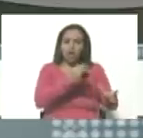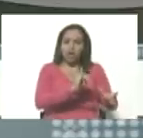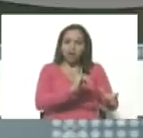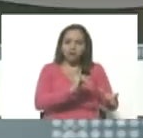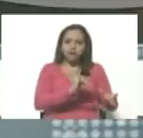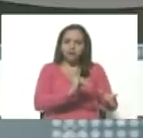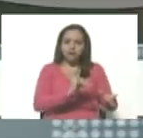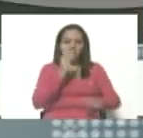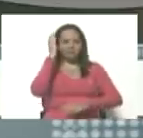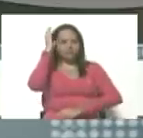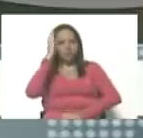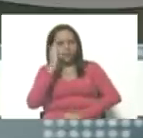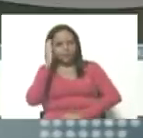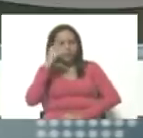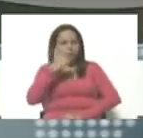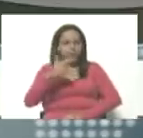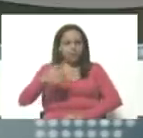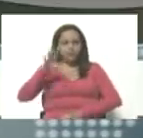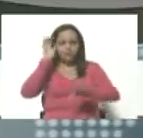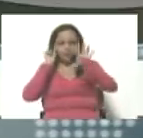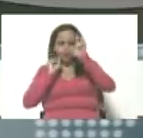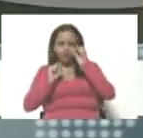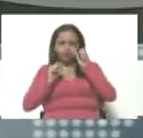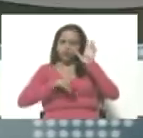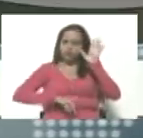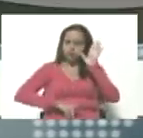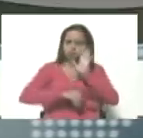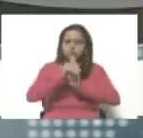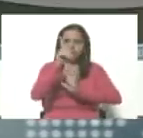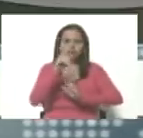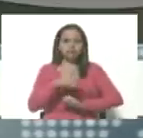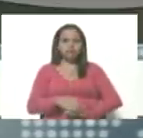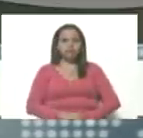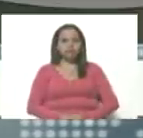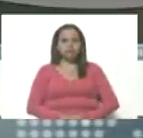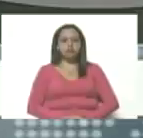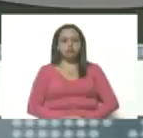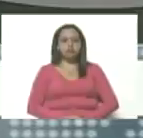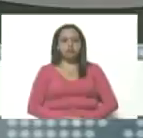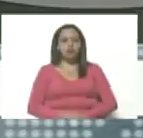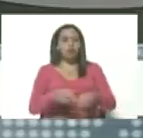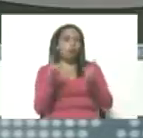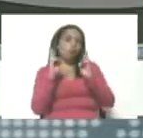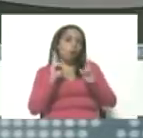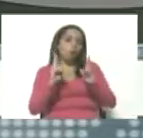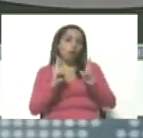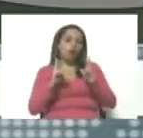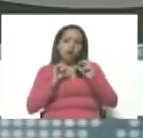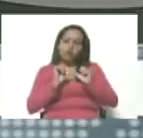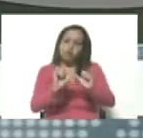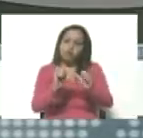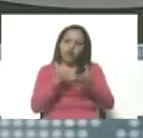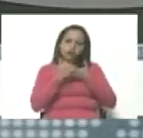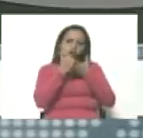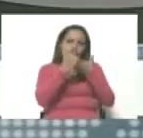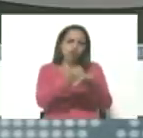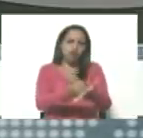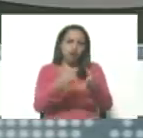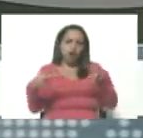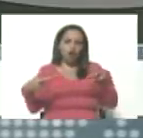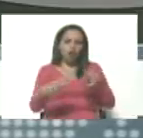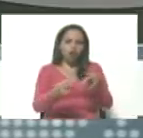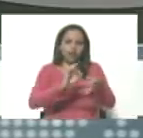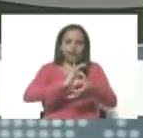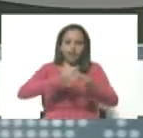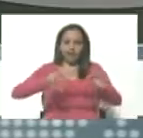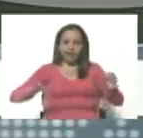bastante consciente, bastante avanzada. Y bueno, ojalá nos siga ayudando a cortar las